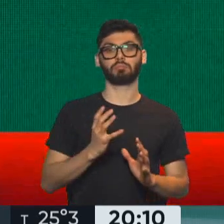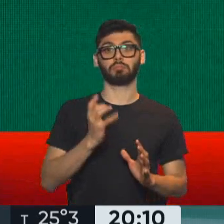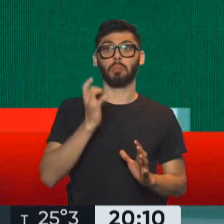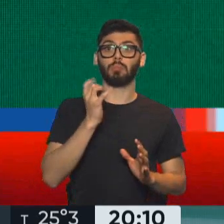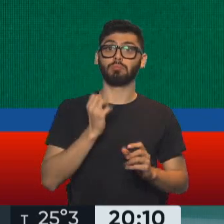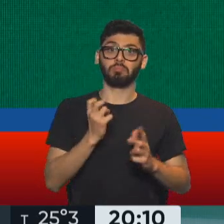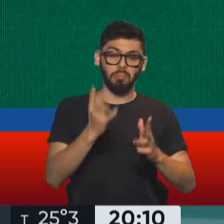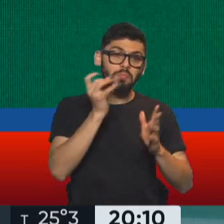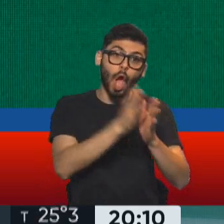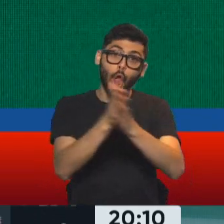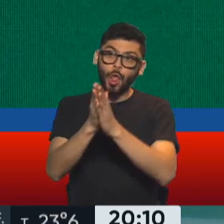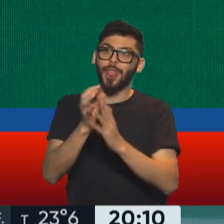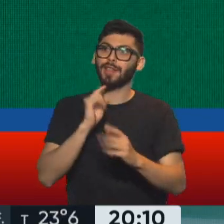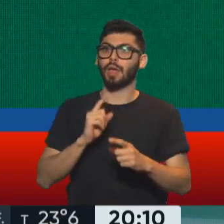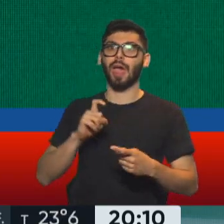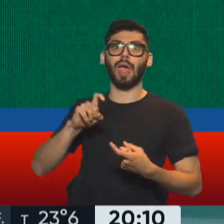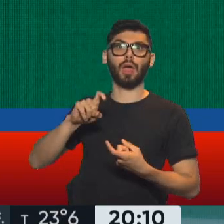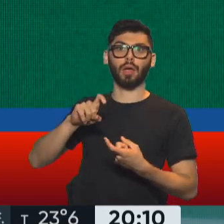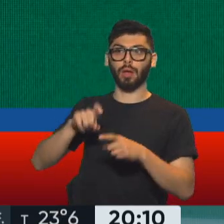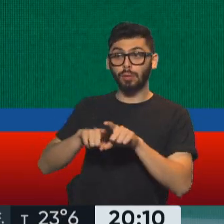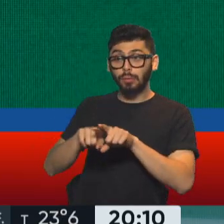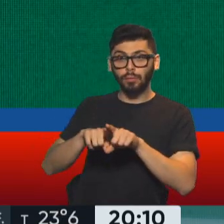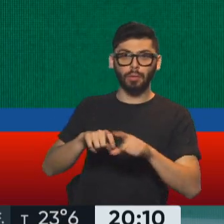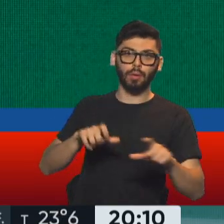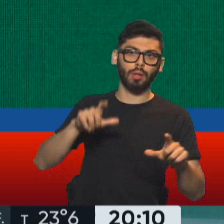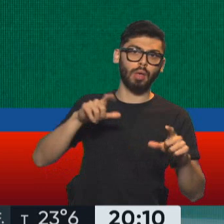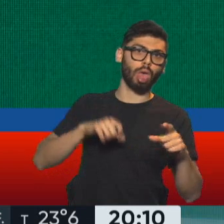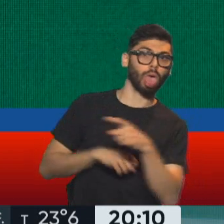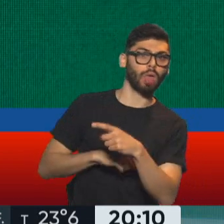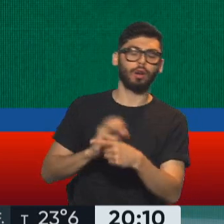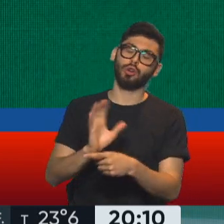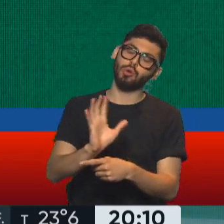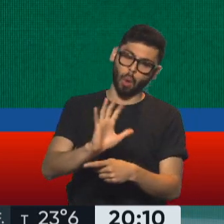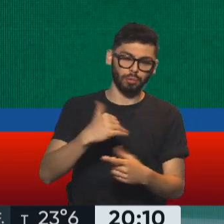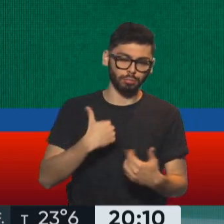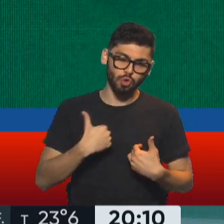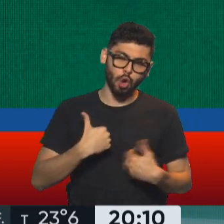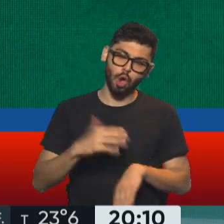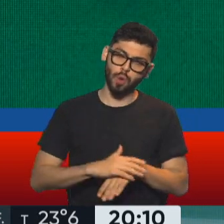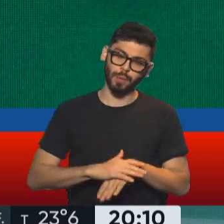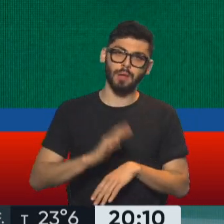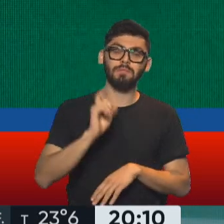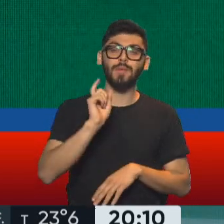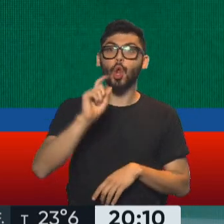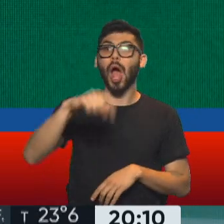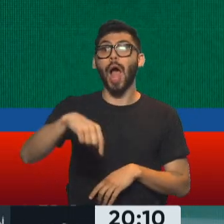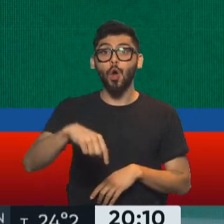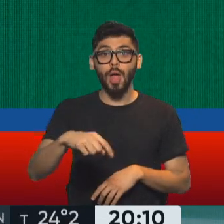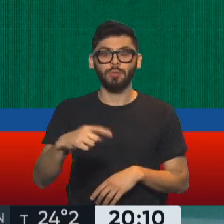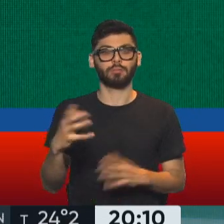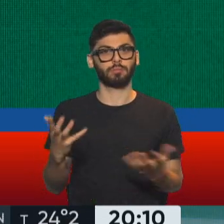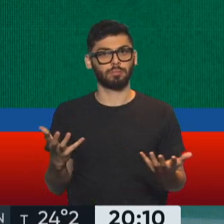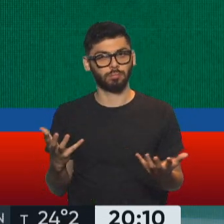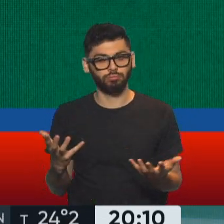de no puse enfrente a mi compañera, me hago cargo de lo sucedido. Pero me parece que acá la pregunta empieza a ser ahora. Bueno, el presidente ya